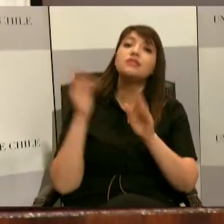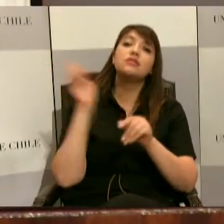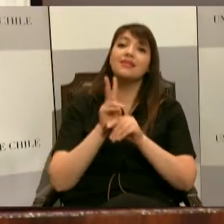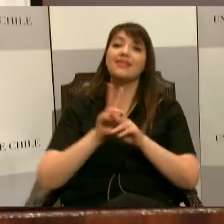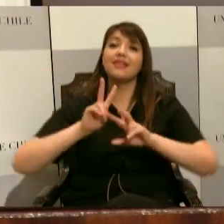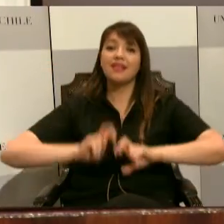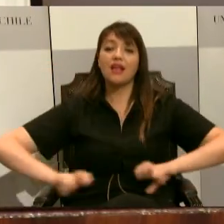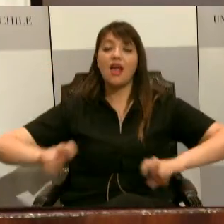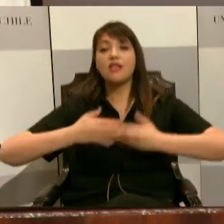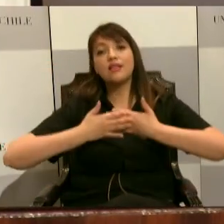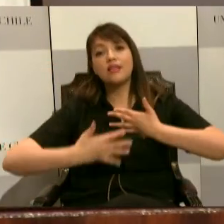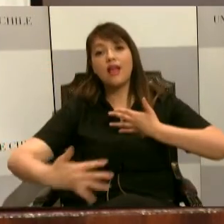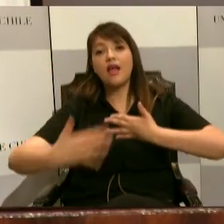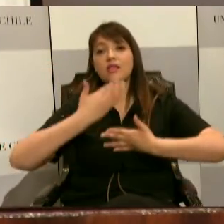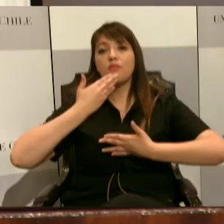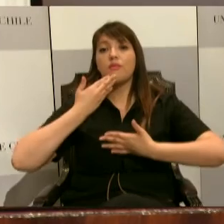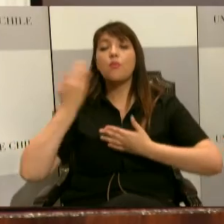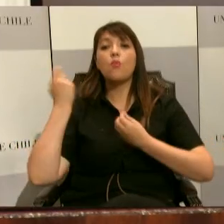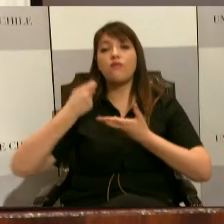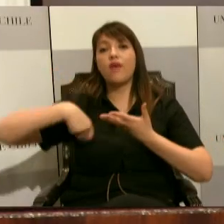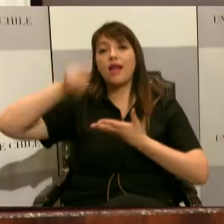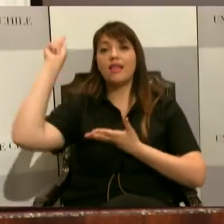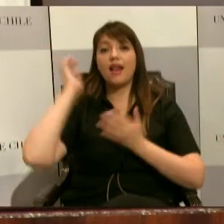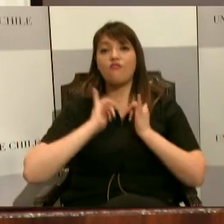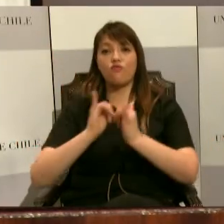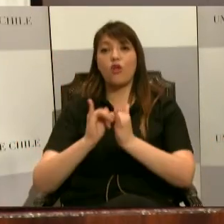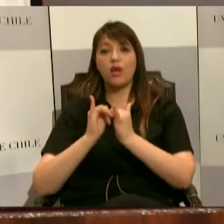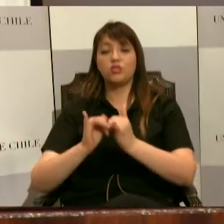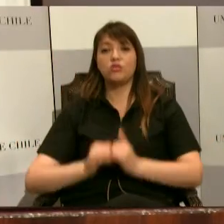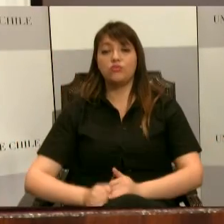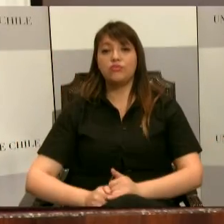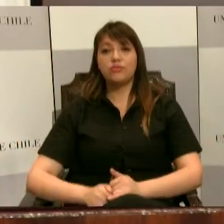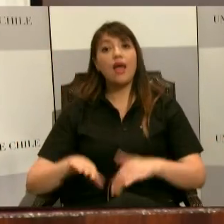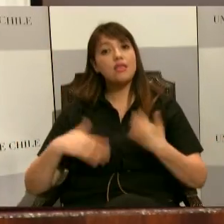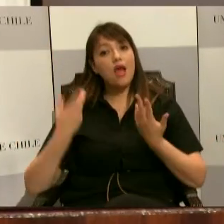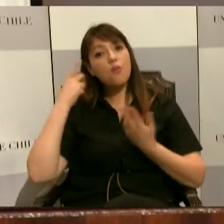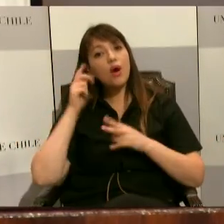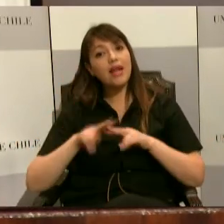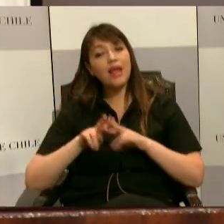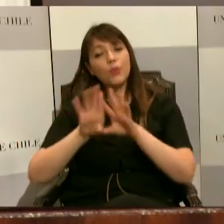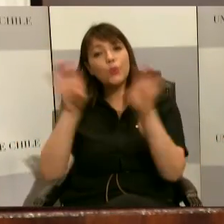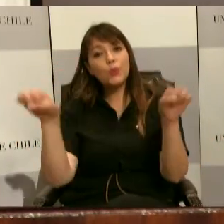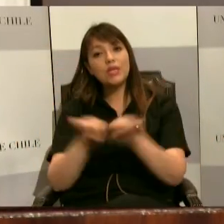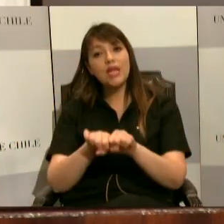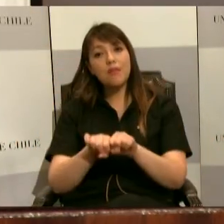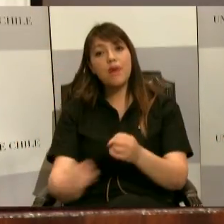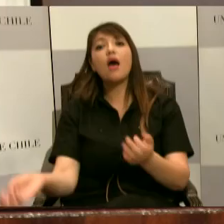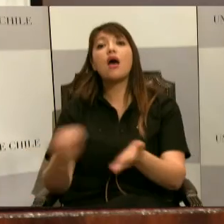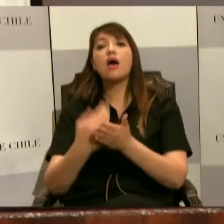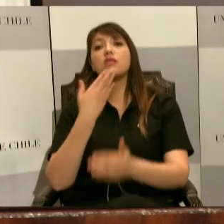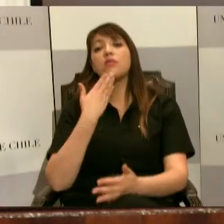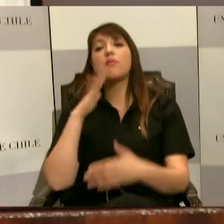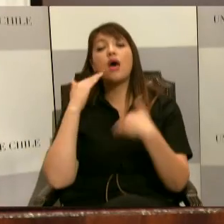investigación y extensión, quienes solo deberán validar la información previamente registrada. Estamos creando un sistema de datos institucionales integrado que permitirá